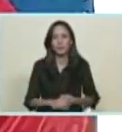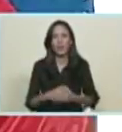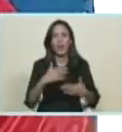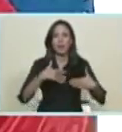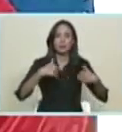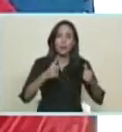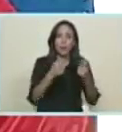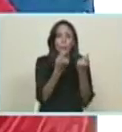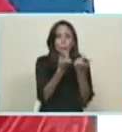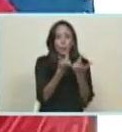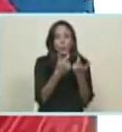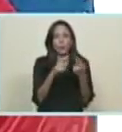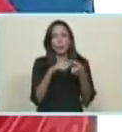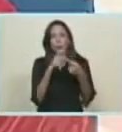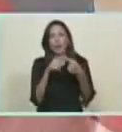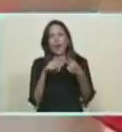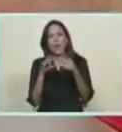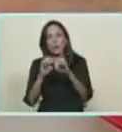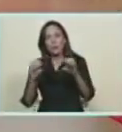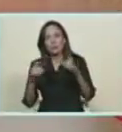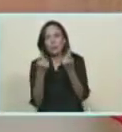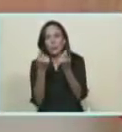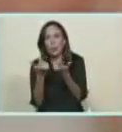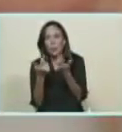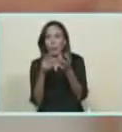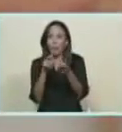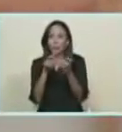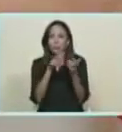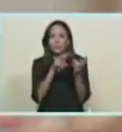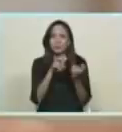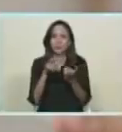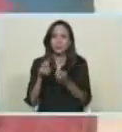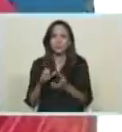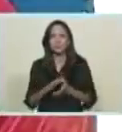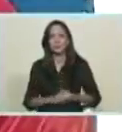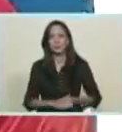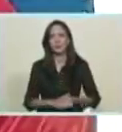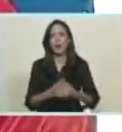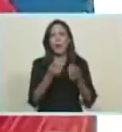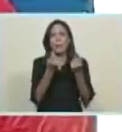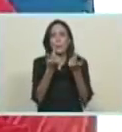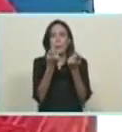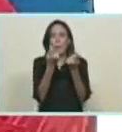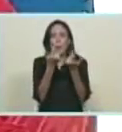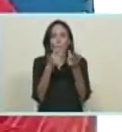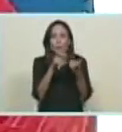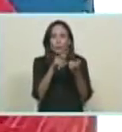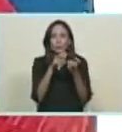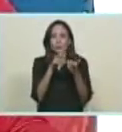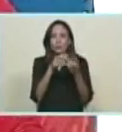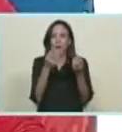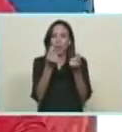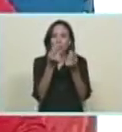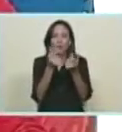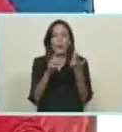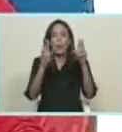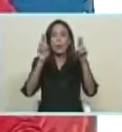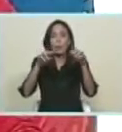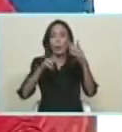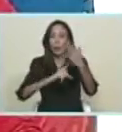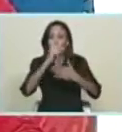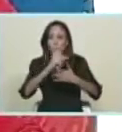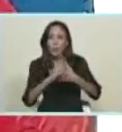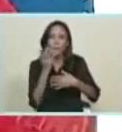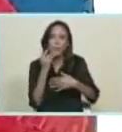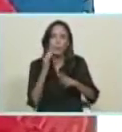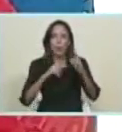salud, una gotica para la educación y una gotica para no sé qué. Porque aquí no había plan de construcción de vivienda. Nunca lo hubo.